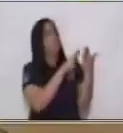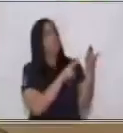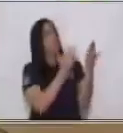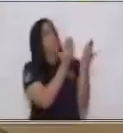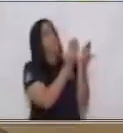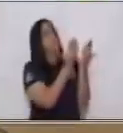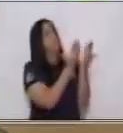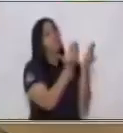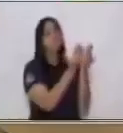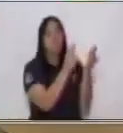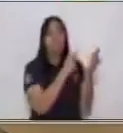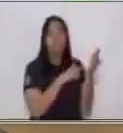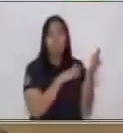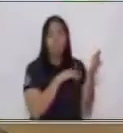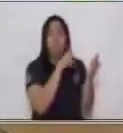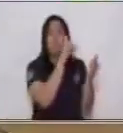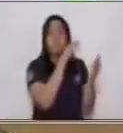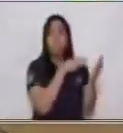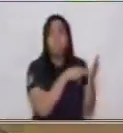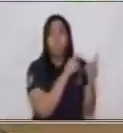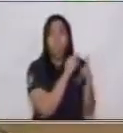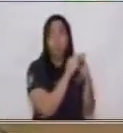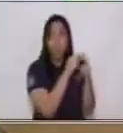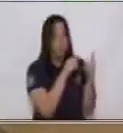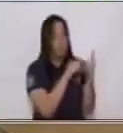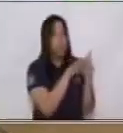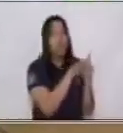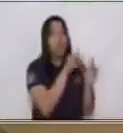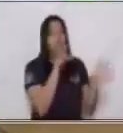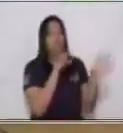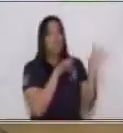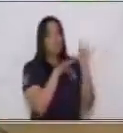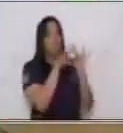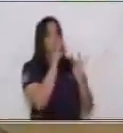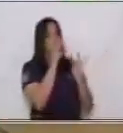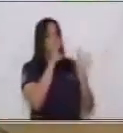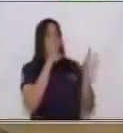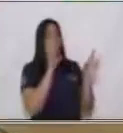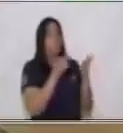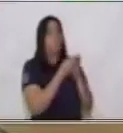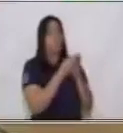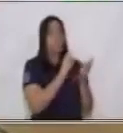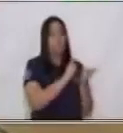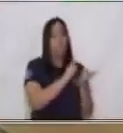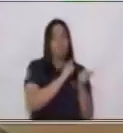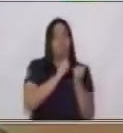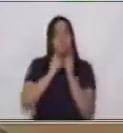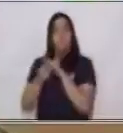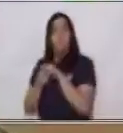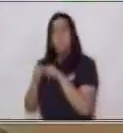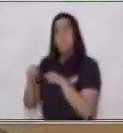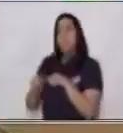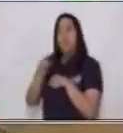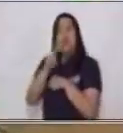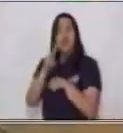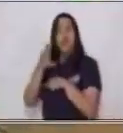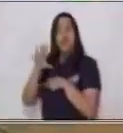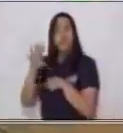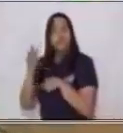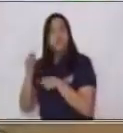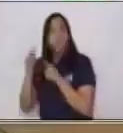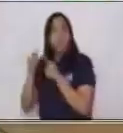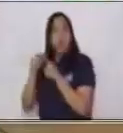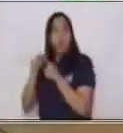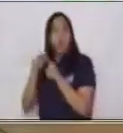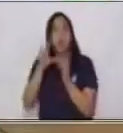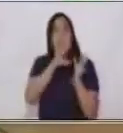tener la capacidad de reducir ese texto a 250 palabras o puede que un poco más. Pero un resumen